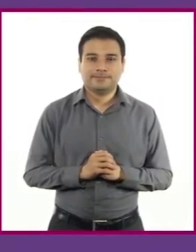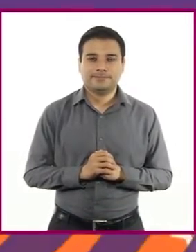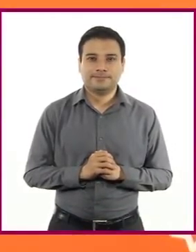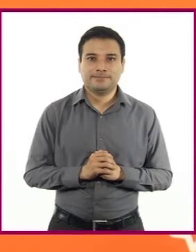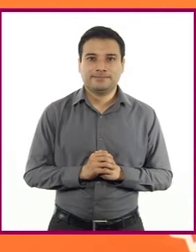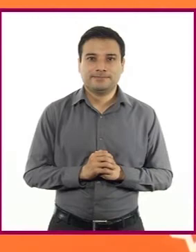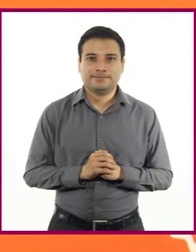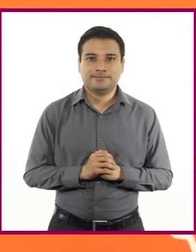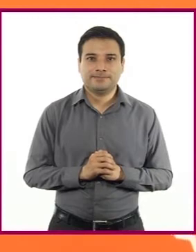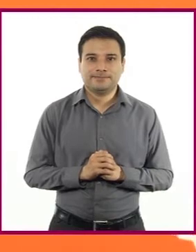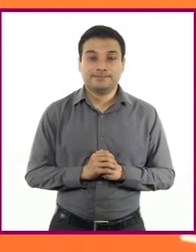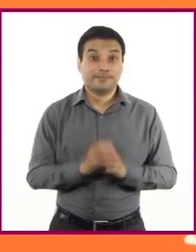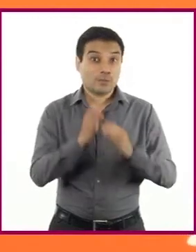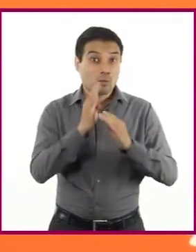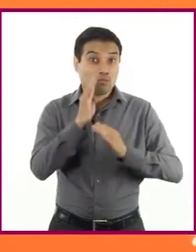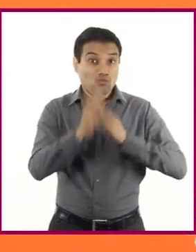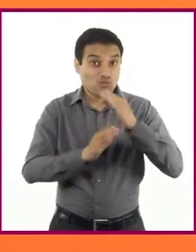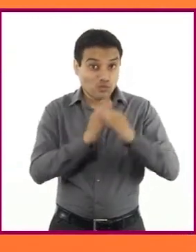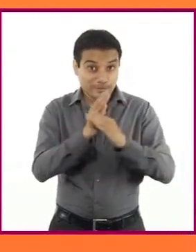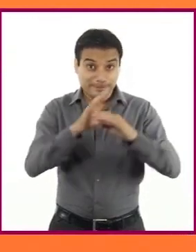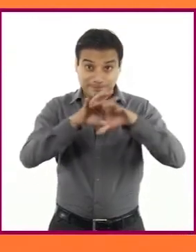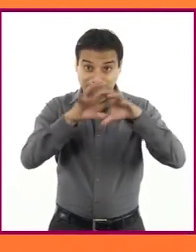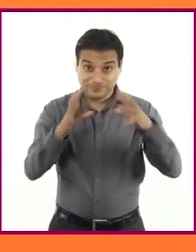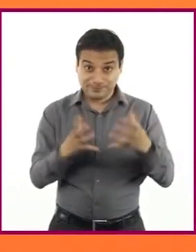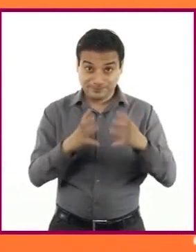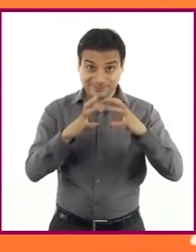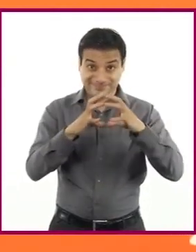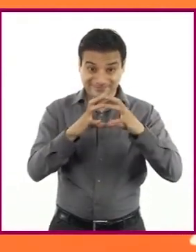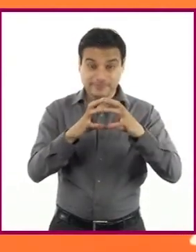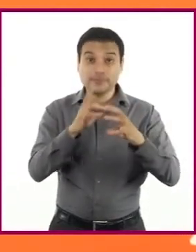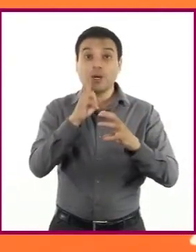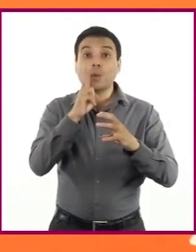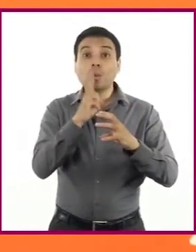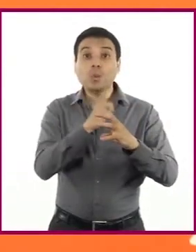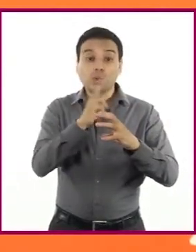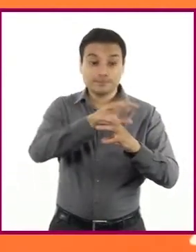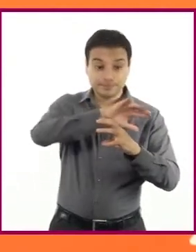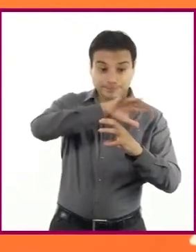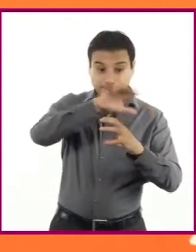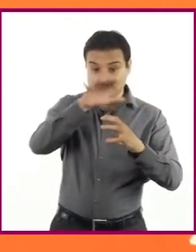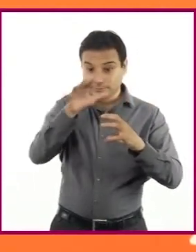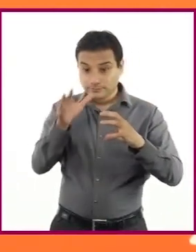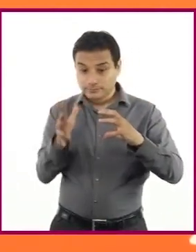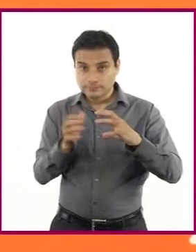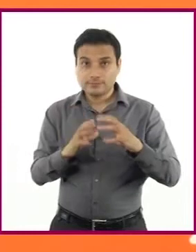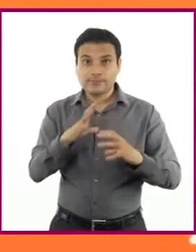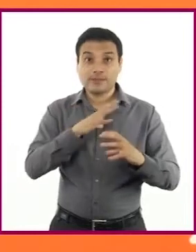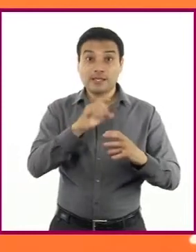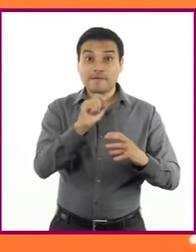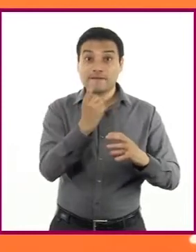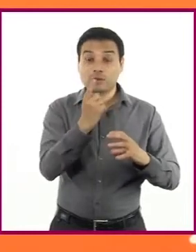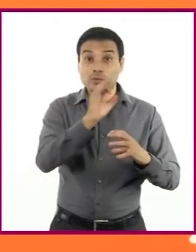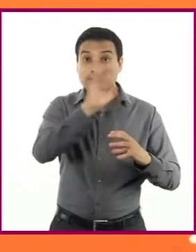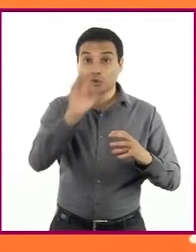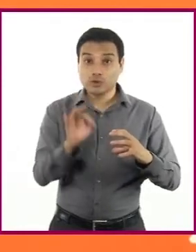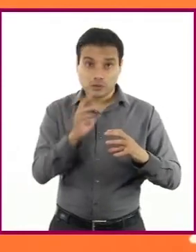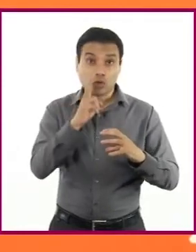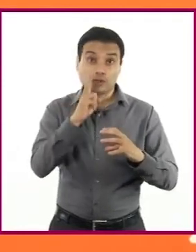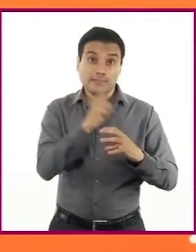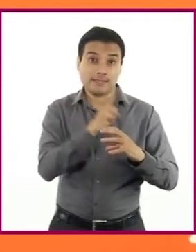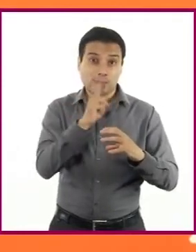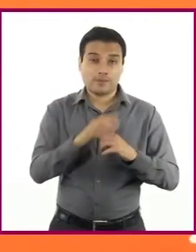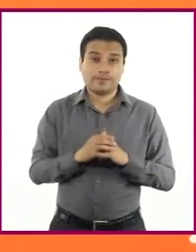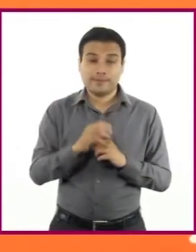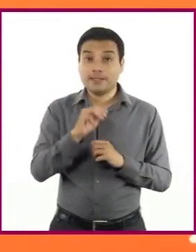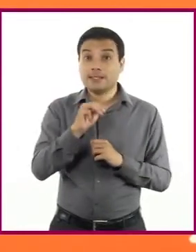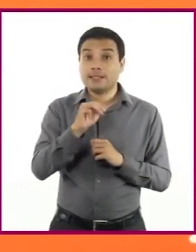La atmósfera del planeta Tierra es oxidante porque en ella hay 21% de oxígeno. Muchos